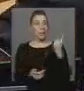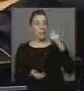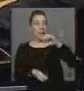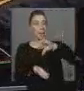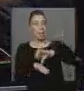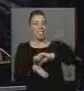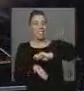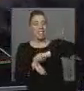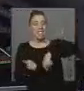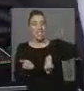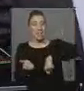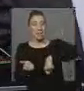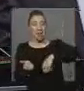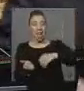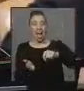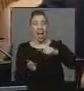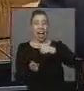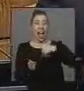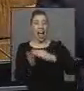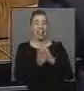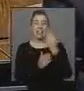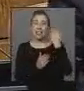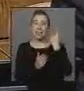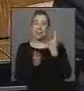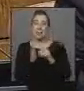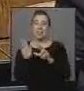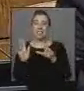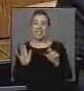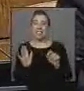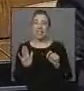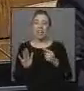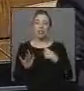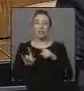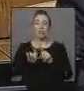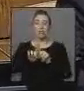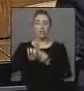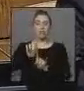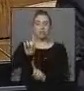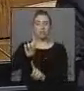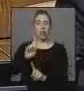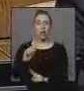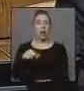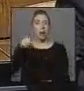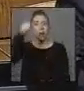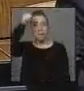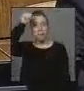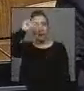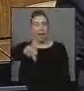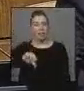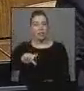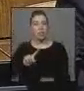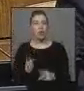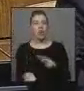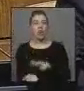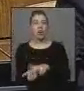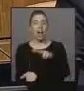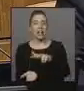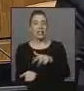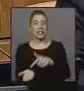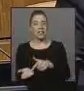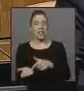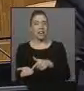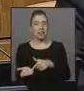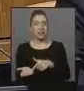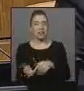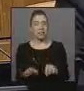primeros países en suscribirlo a principios de la década de los 70, en uno de los pocos países castigados por no ratificar este